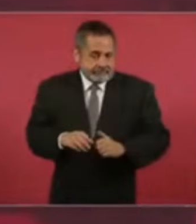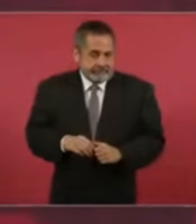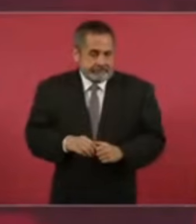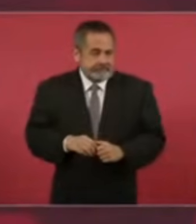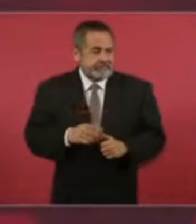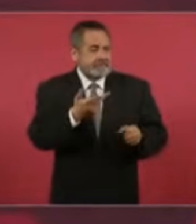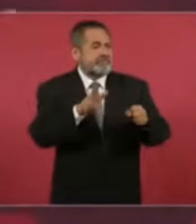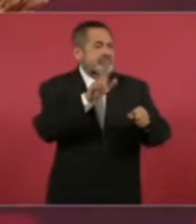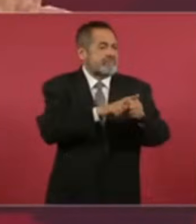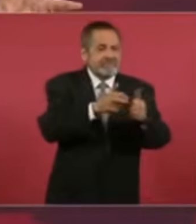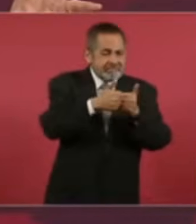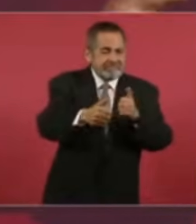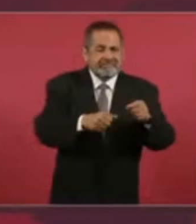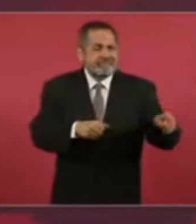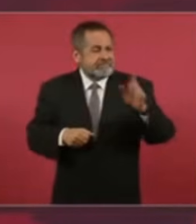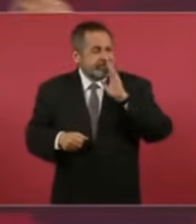Los hospitales,